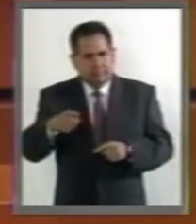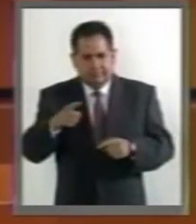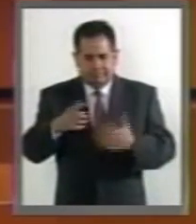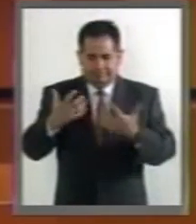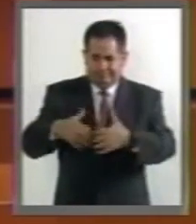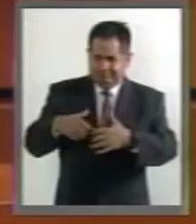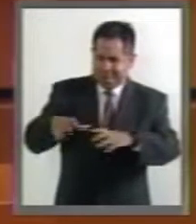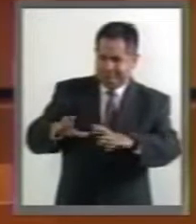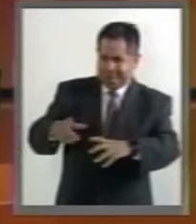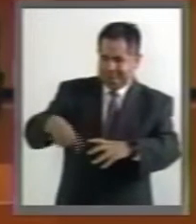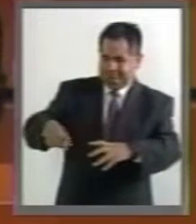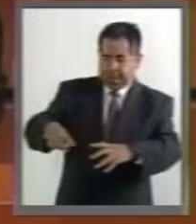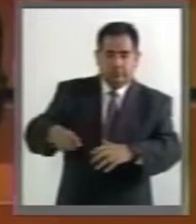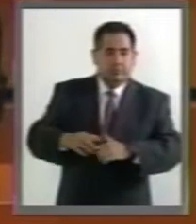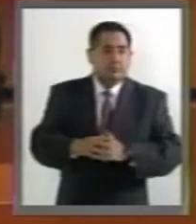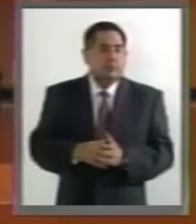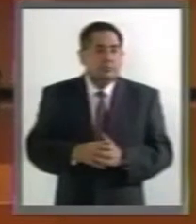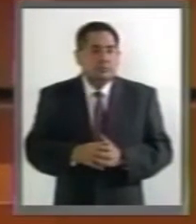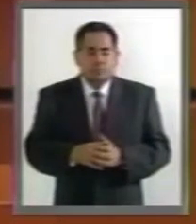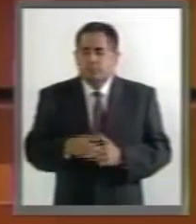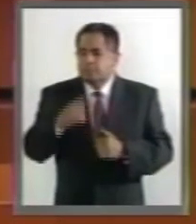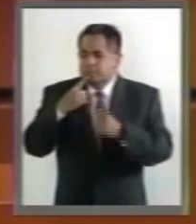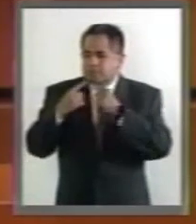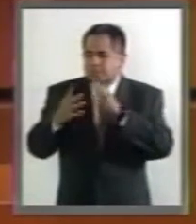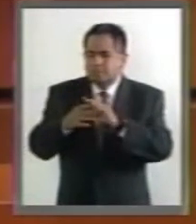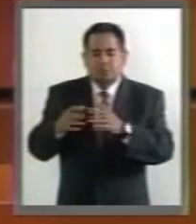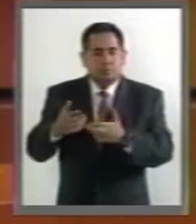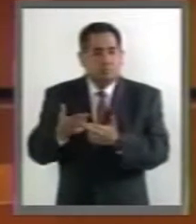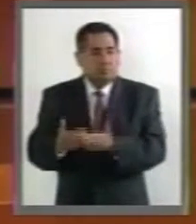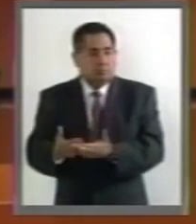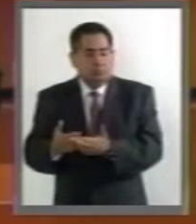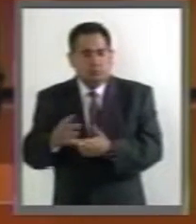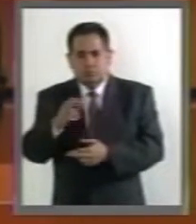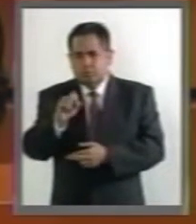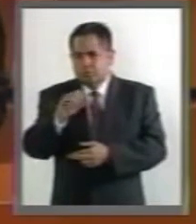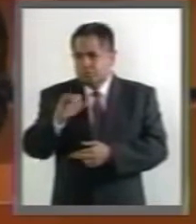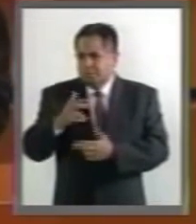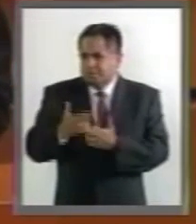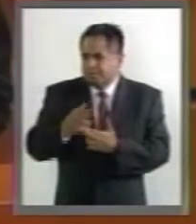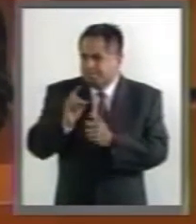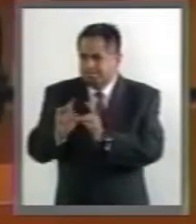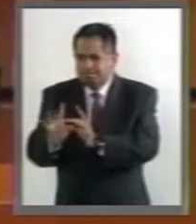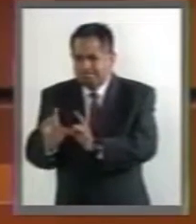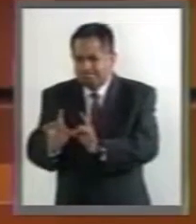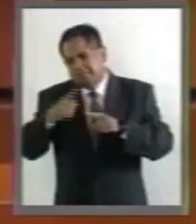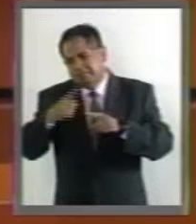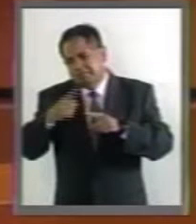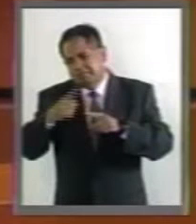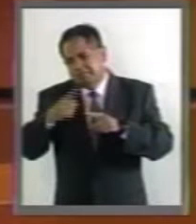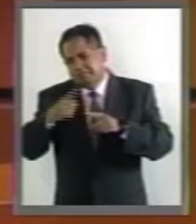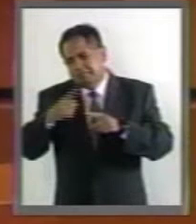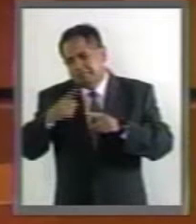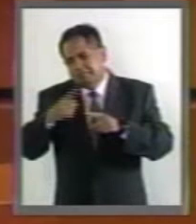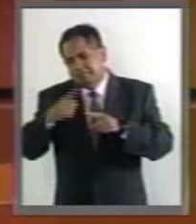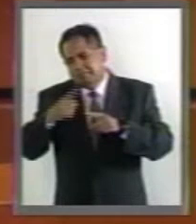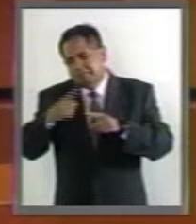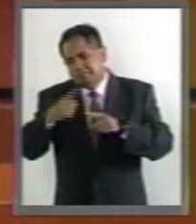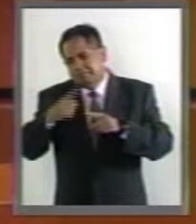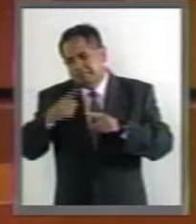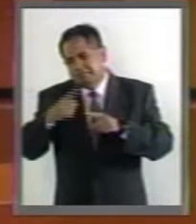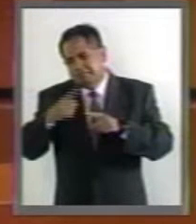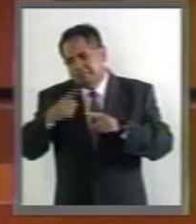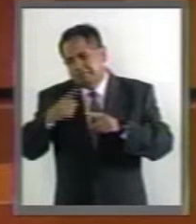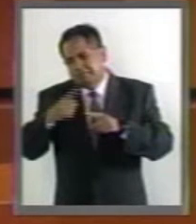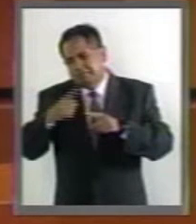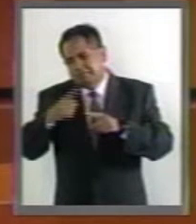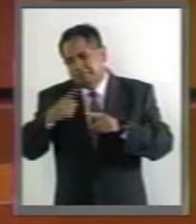industria. Los pasivos sociales se conforman con aquellas afectaciones derivadas de la actividad petrolera que